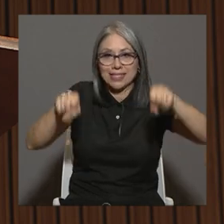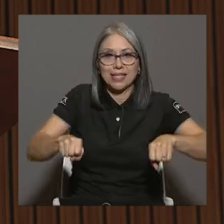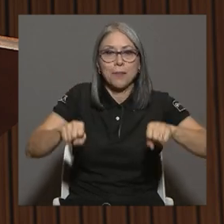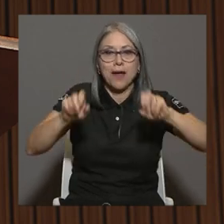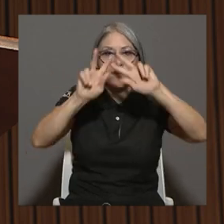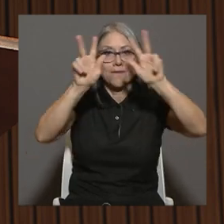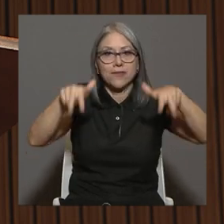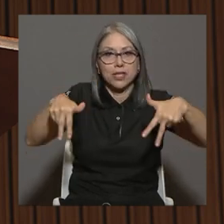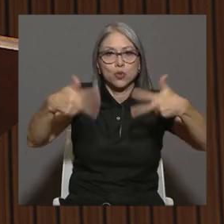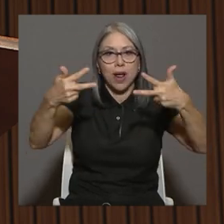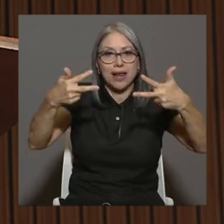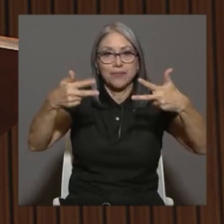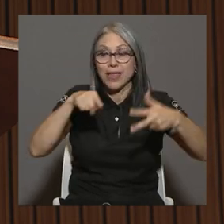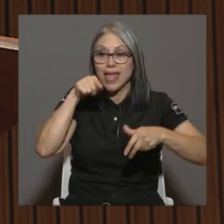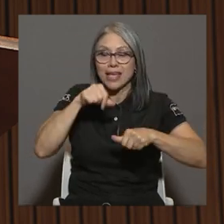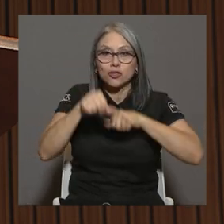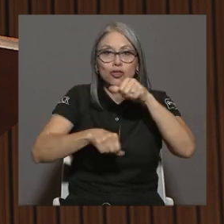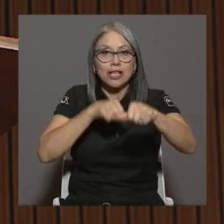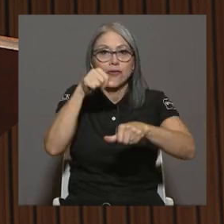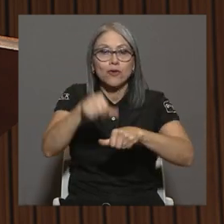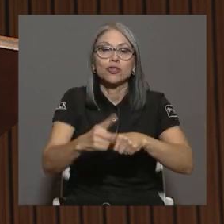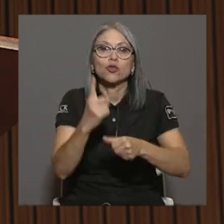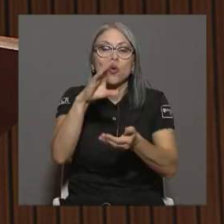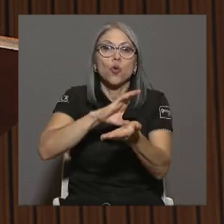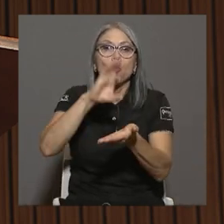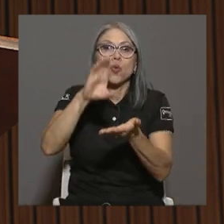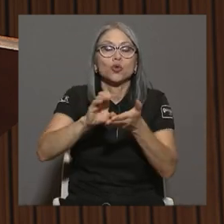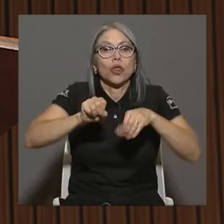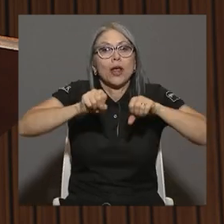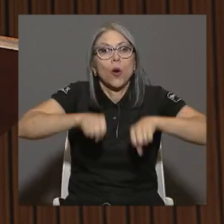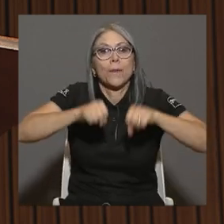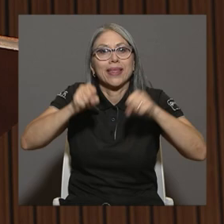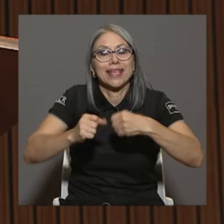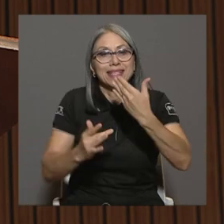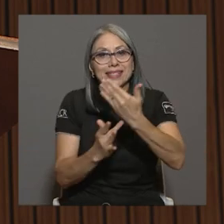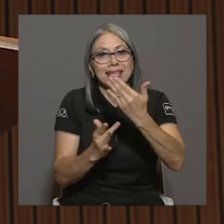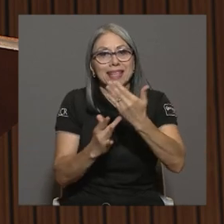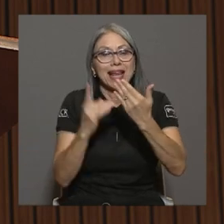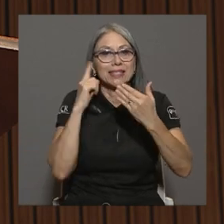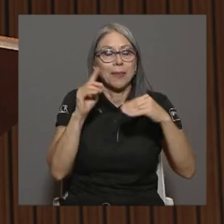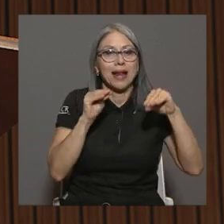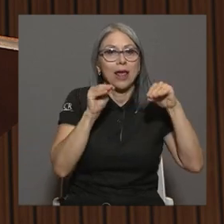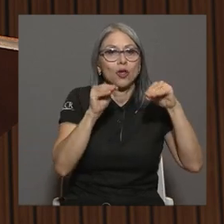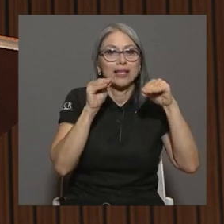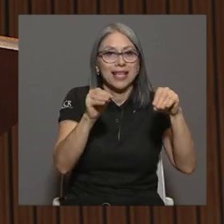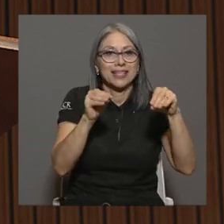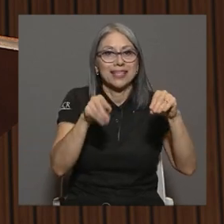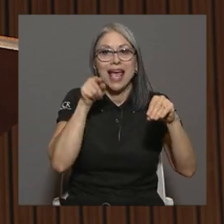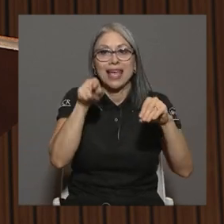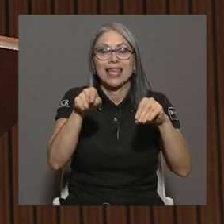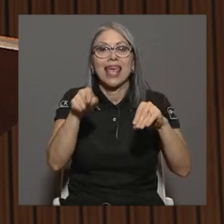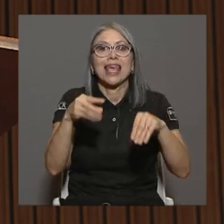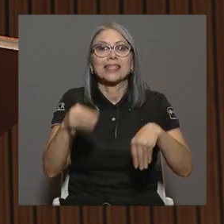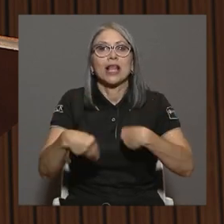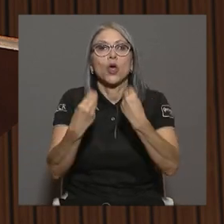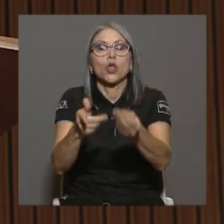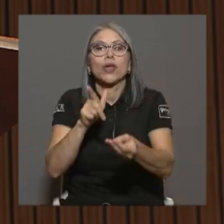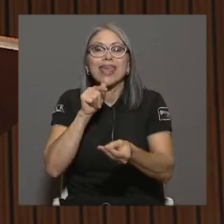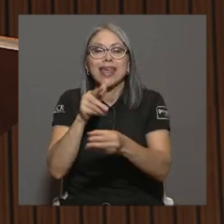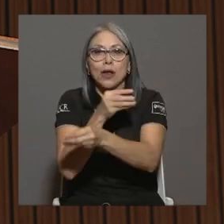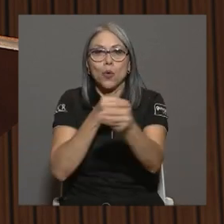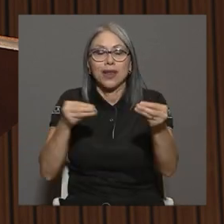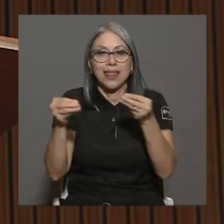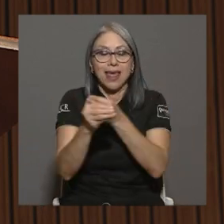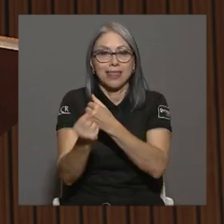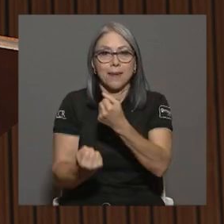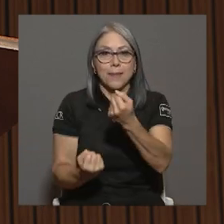estos esfuerzos, destaca el curso de competencias digitales para la docencia, gestionado por la Unidad de Apoyo